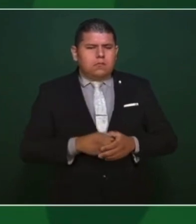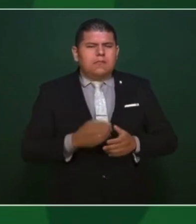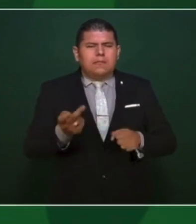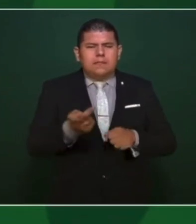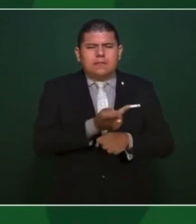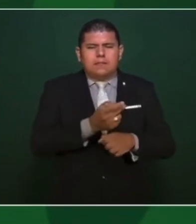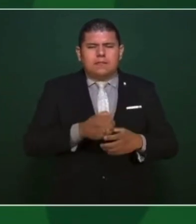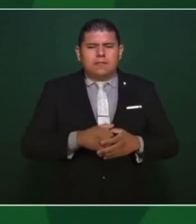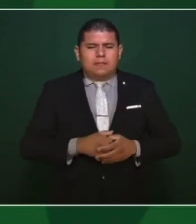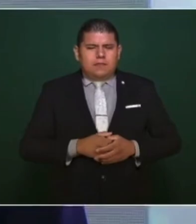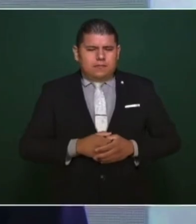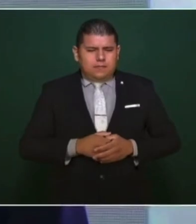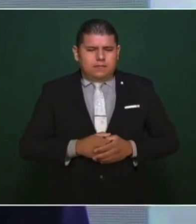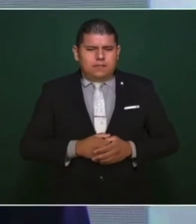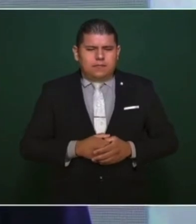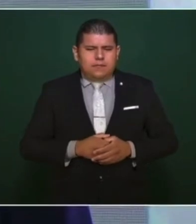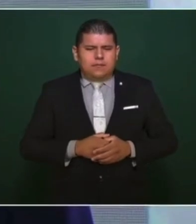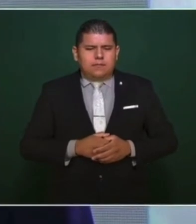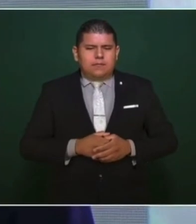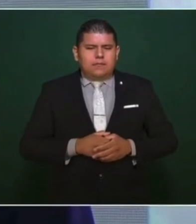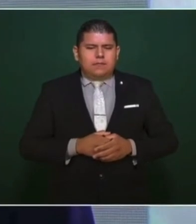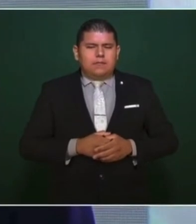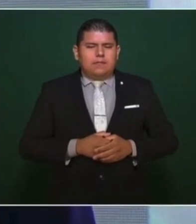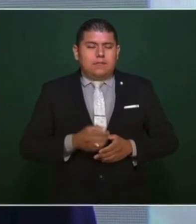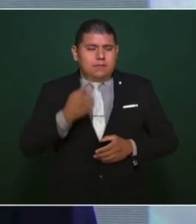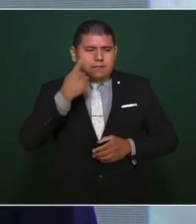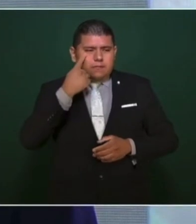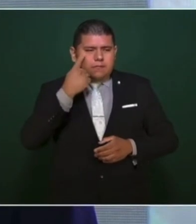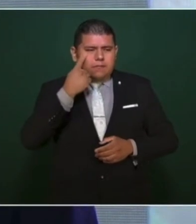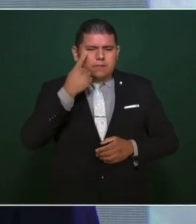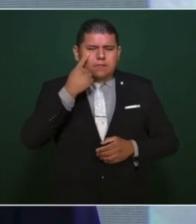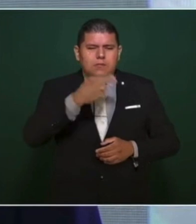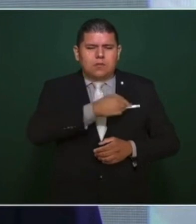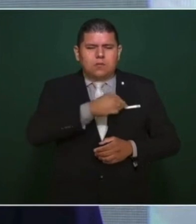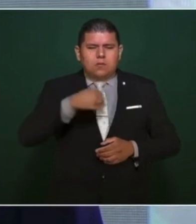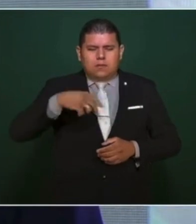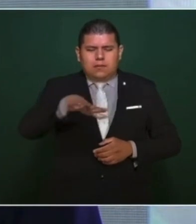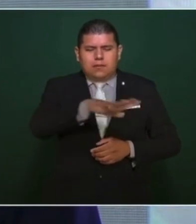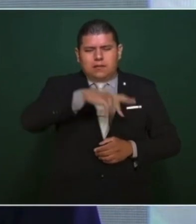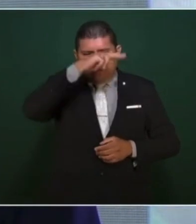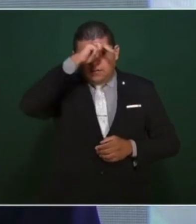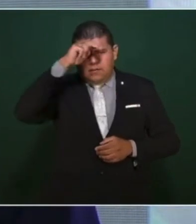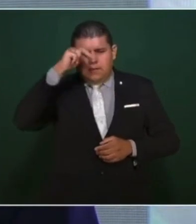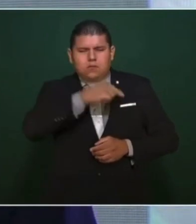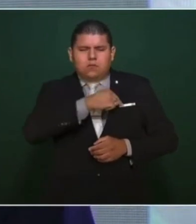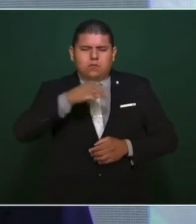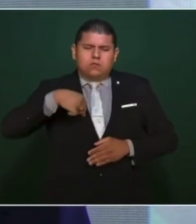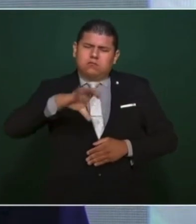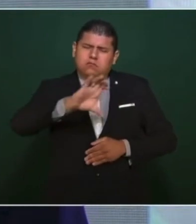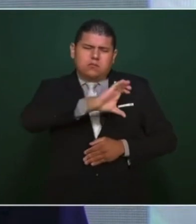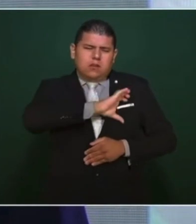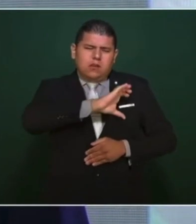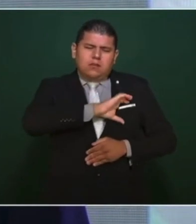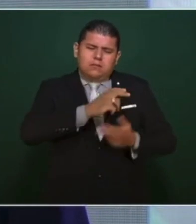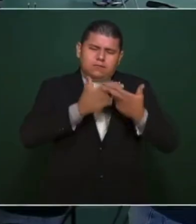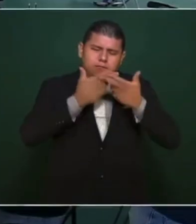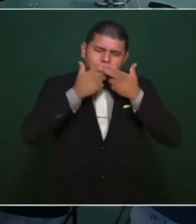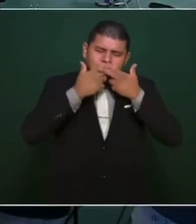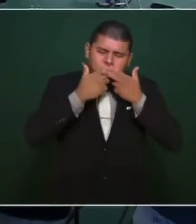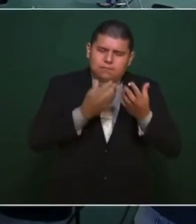afecto al pueblo de Nayarit, mucho, mucho, mucho afecto,